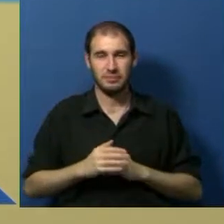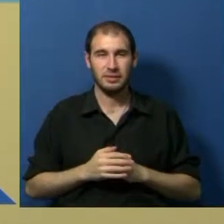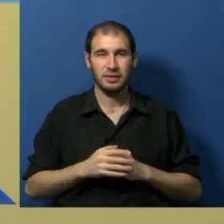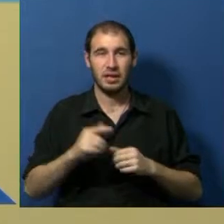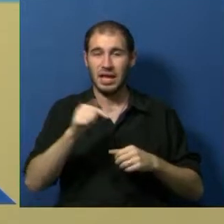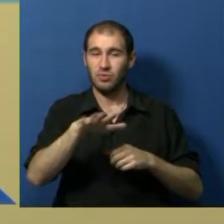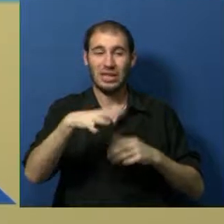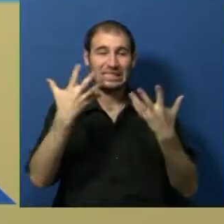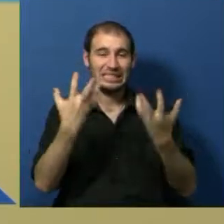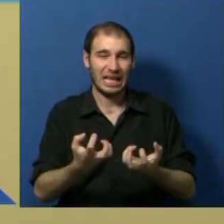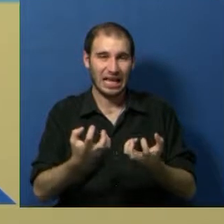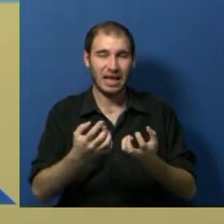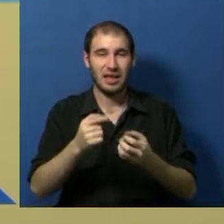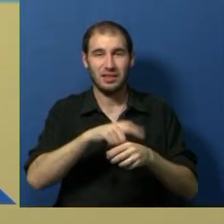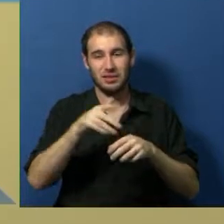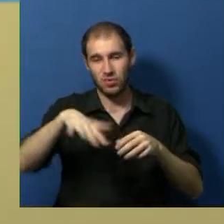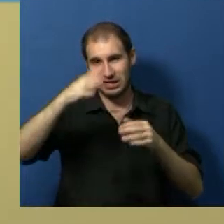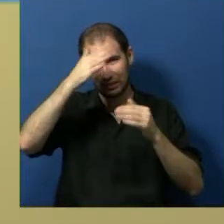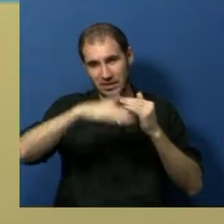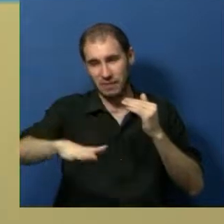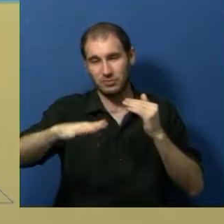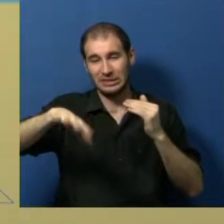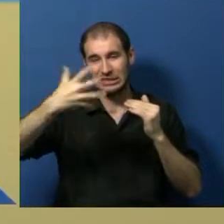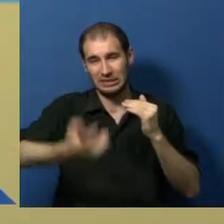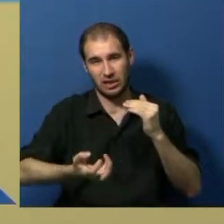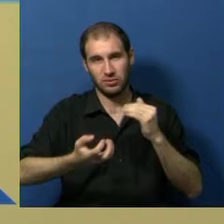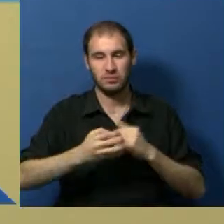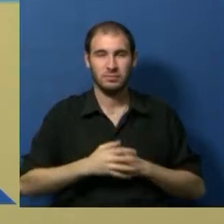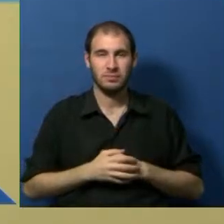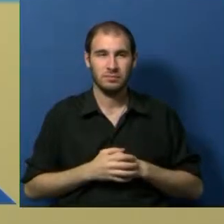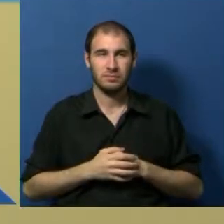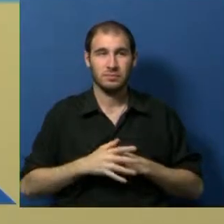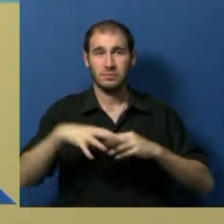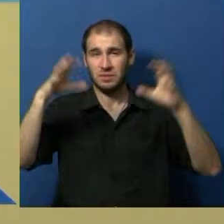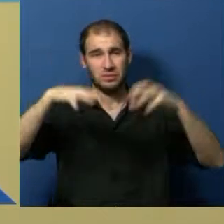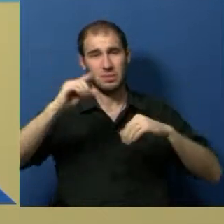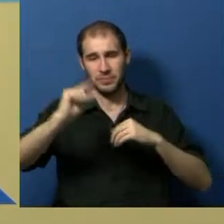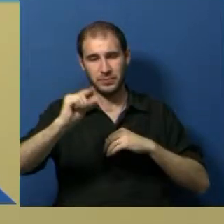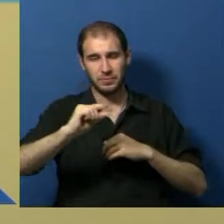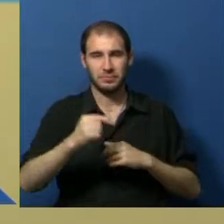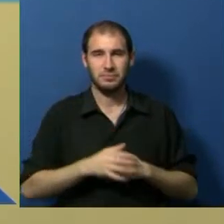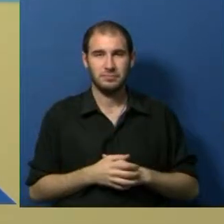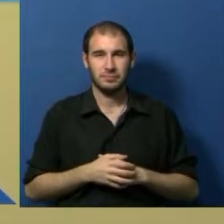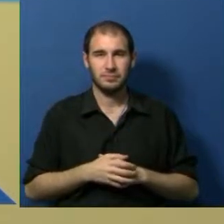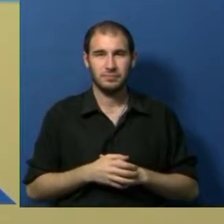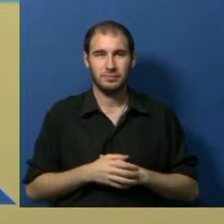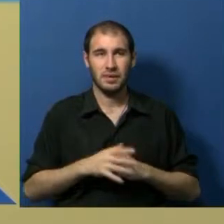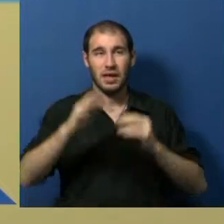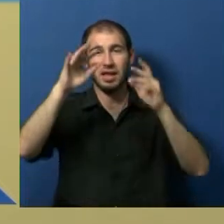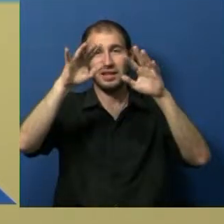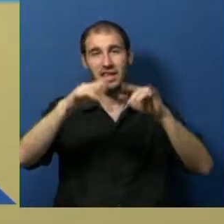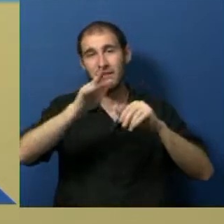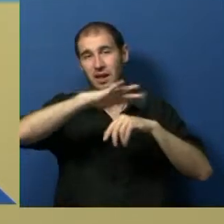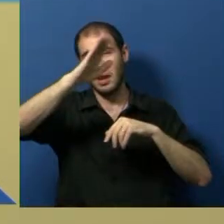estación seca dentro del el llano, así que esperamos precipitaciones escasas. Y nieve en